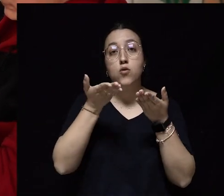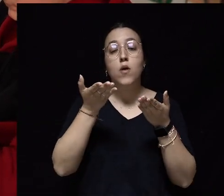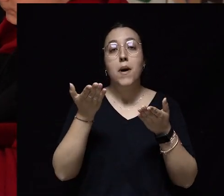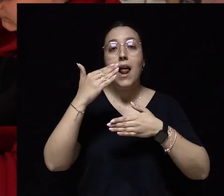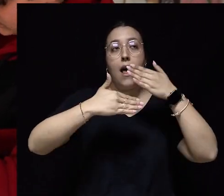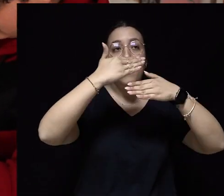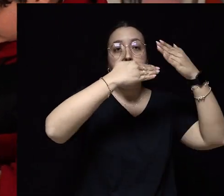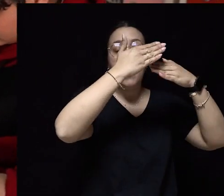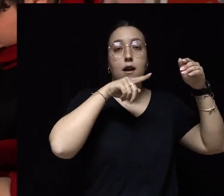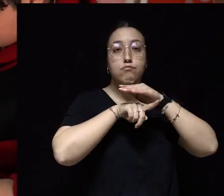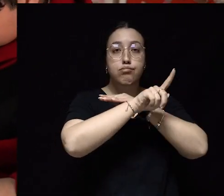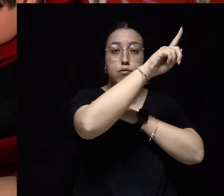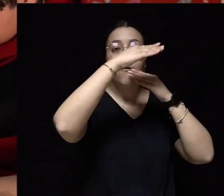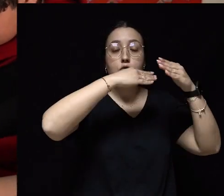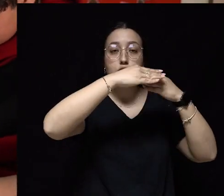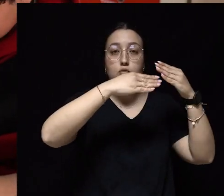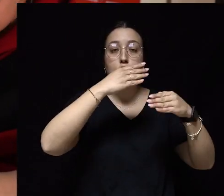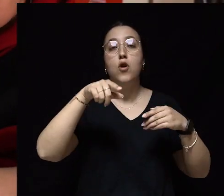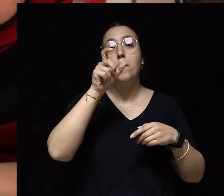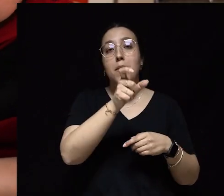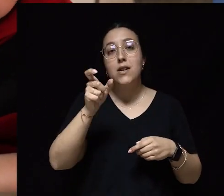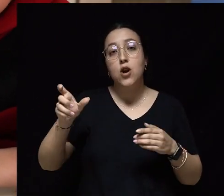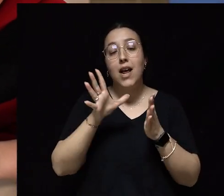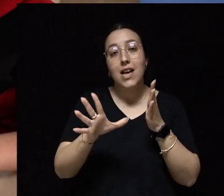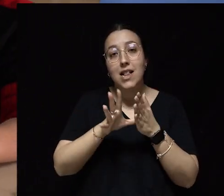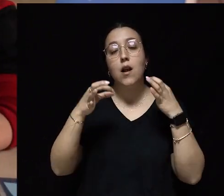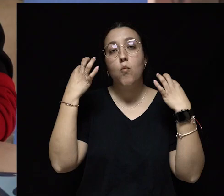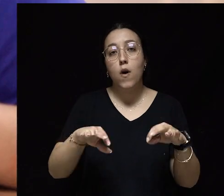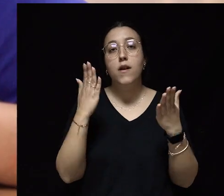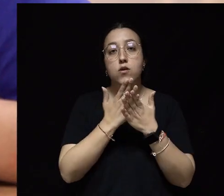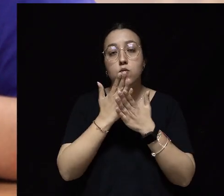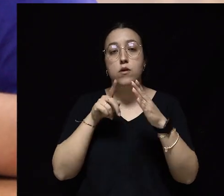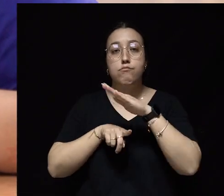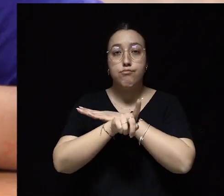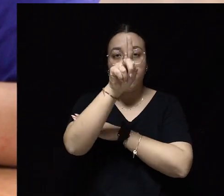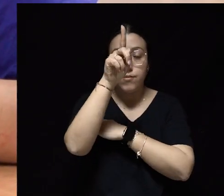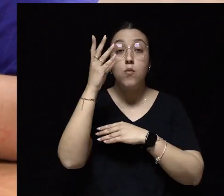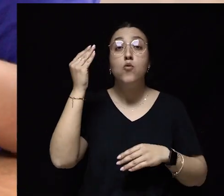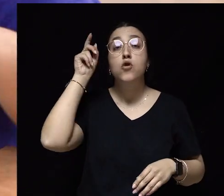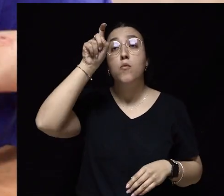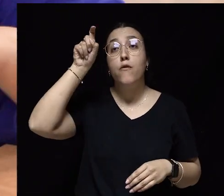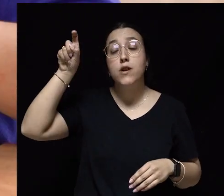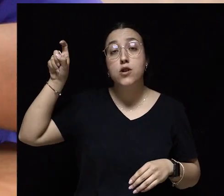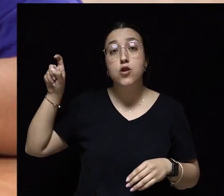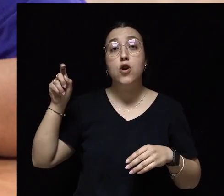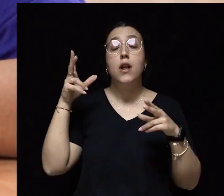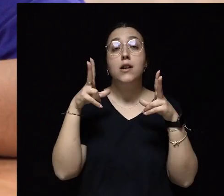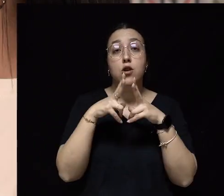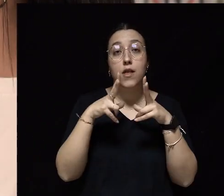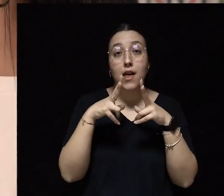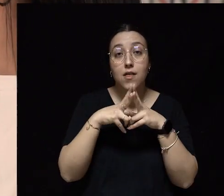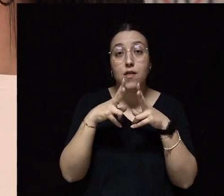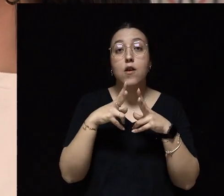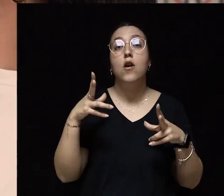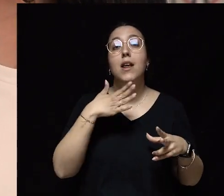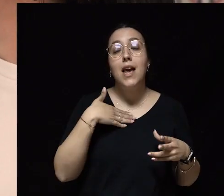y en dirección opuesta al monoculturalismo y a la segregación. Entre los profesionales de las organizaciones gitanas, la